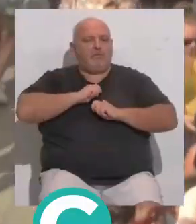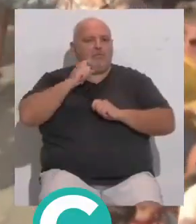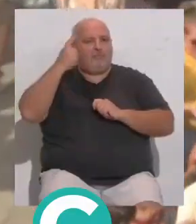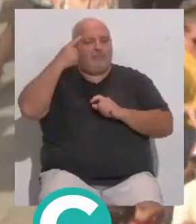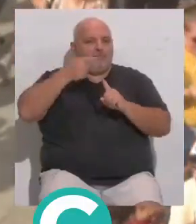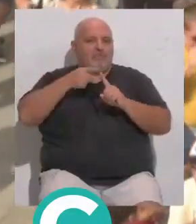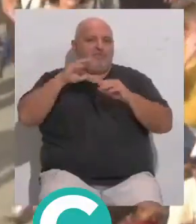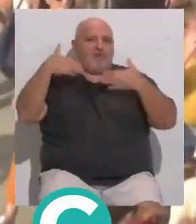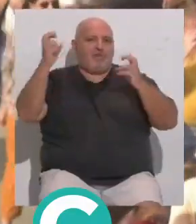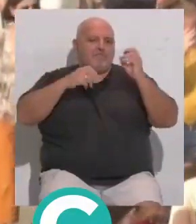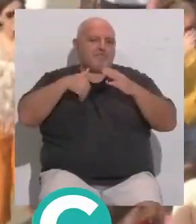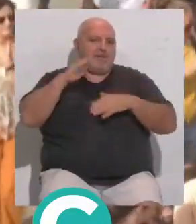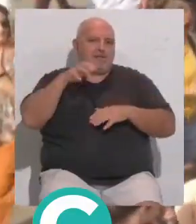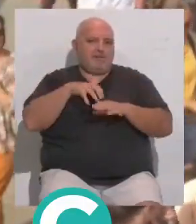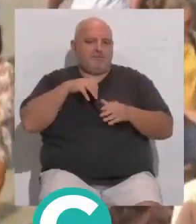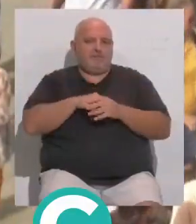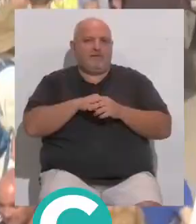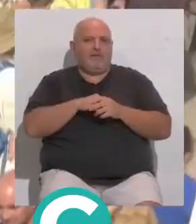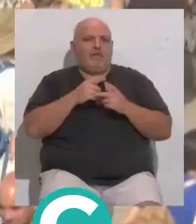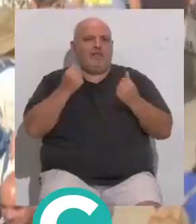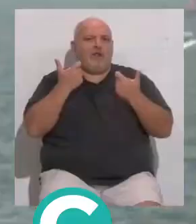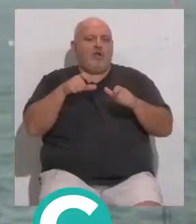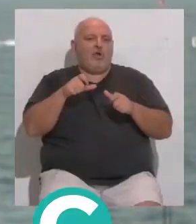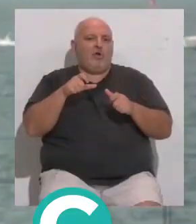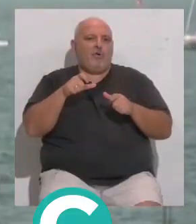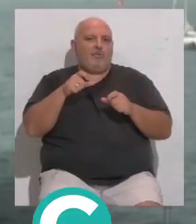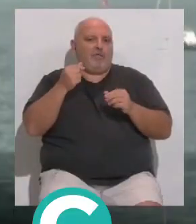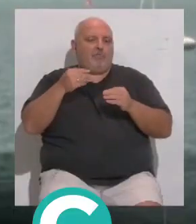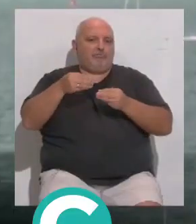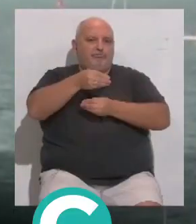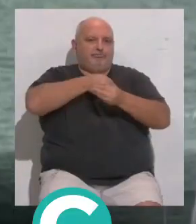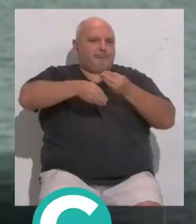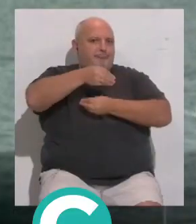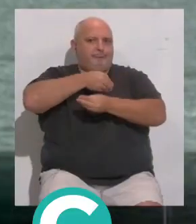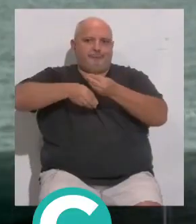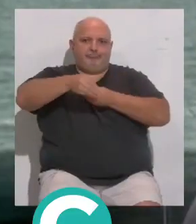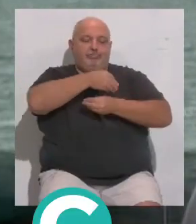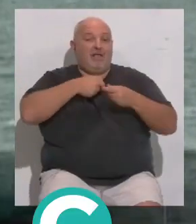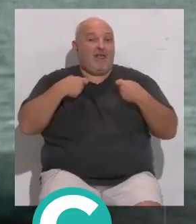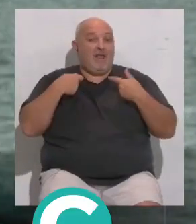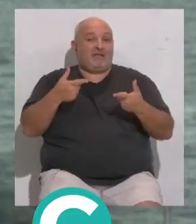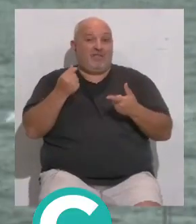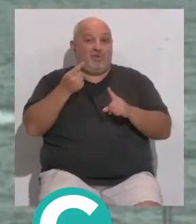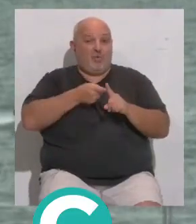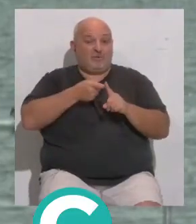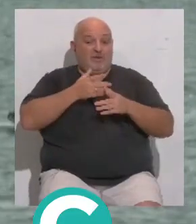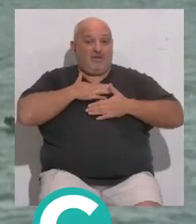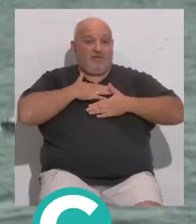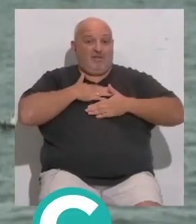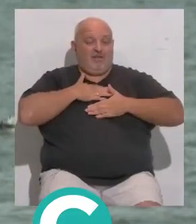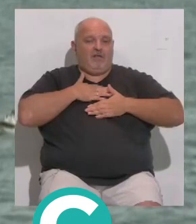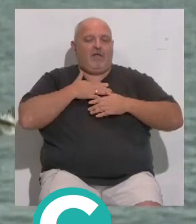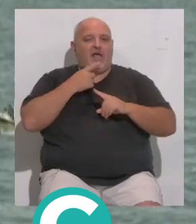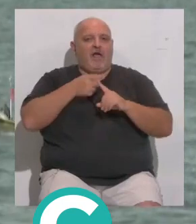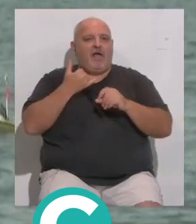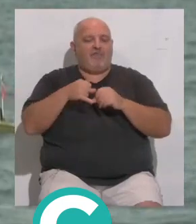principalmente de fuera de nuestras fronteras. Es el dinero de la ciudad dando vuelta, porque cuando gastamos el dinero los propios gaditanos, pues lo que